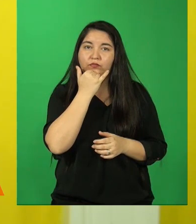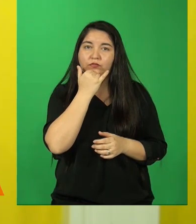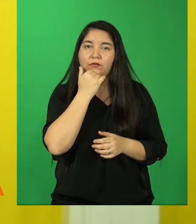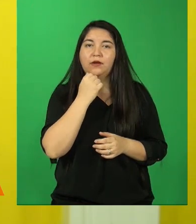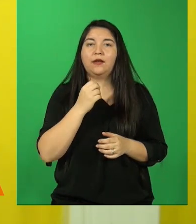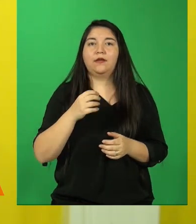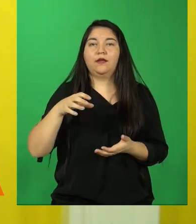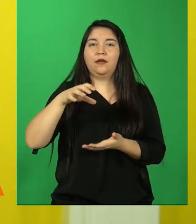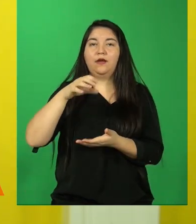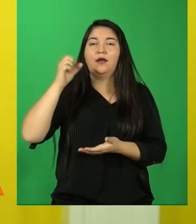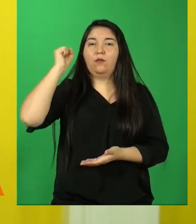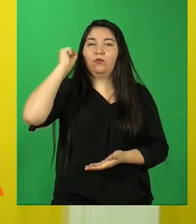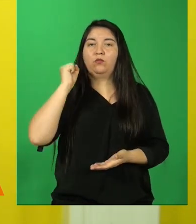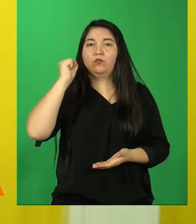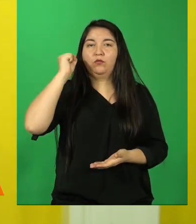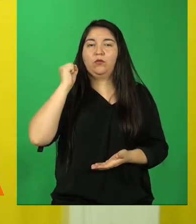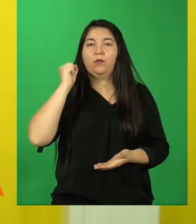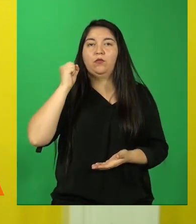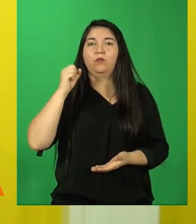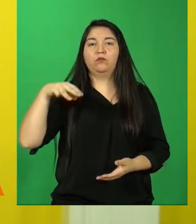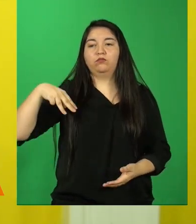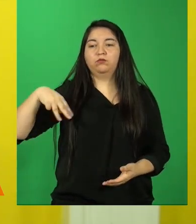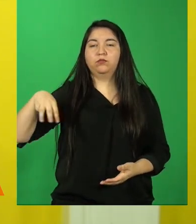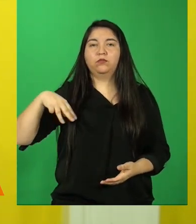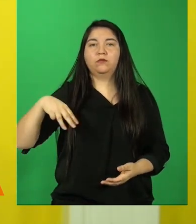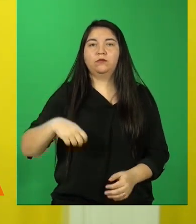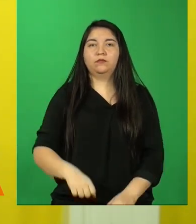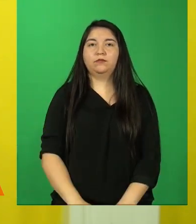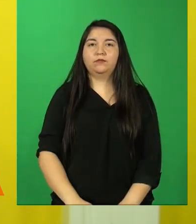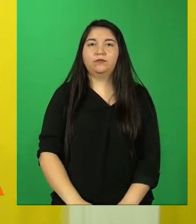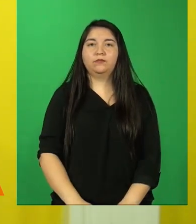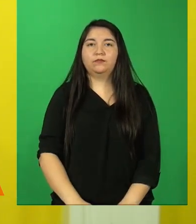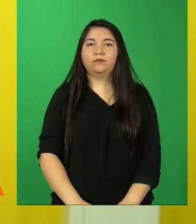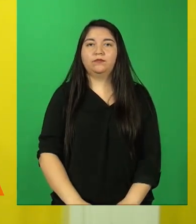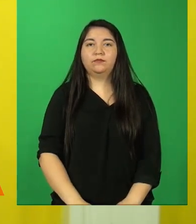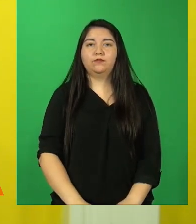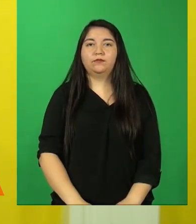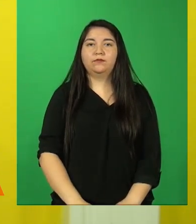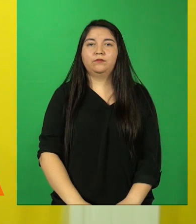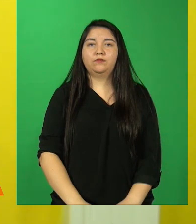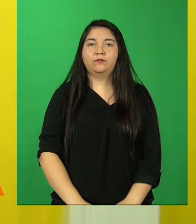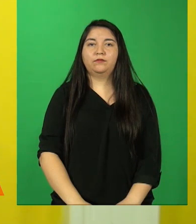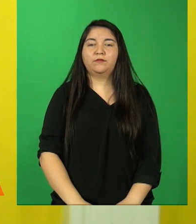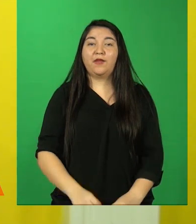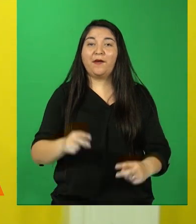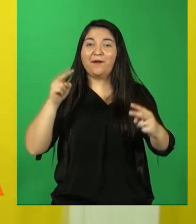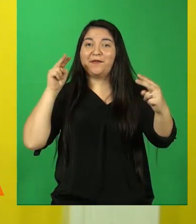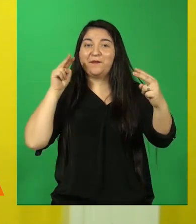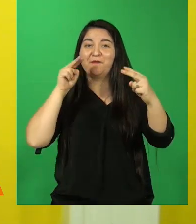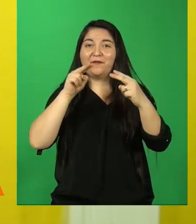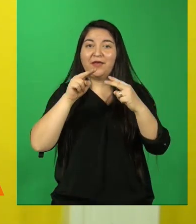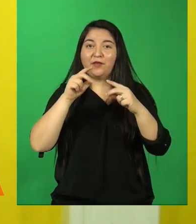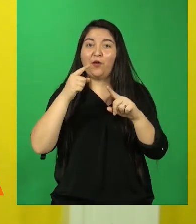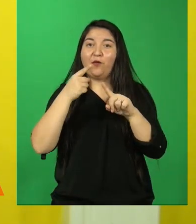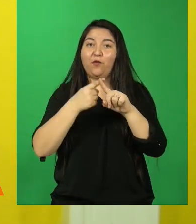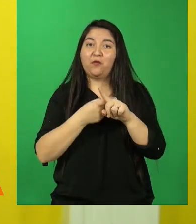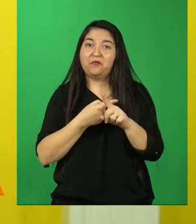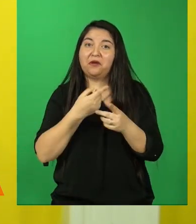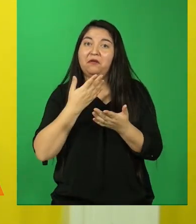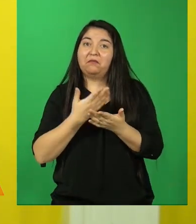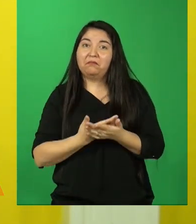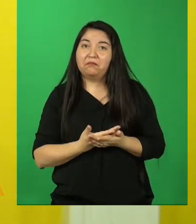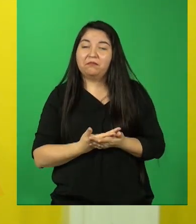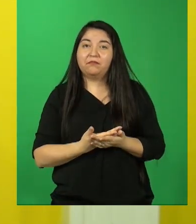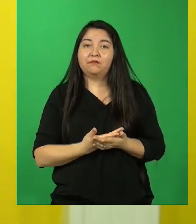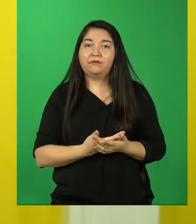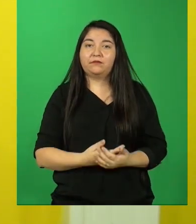la Municipalidad de Copiapó. Nos estamos viendo en una próxima